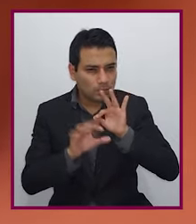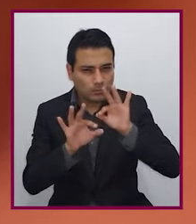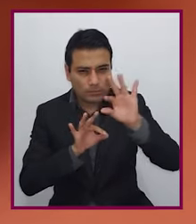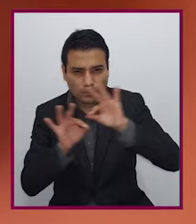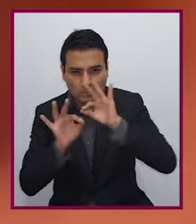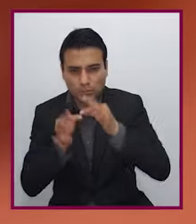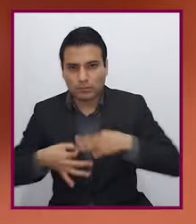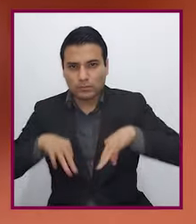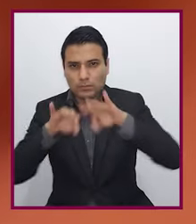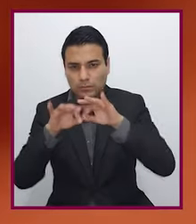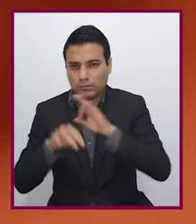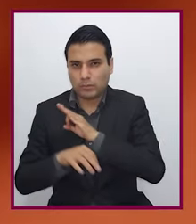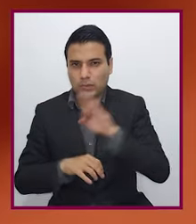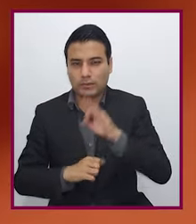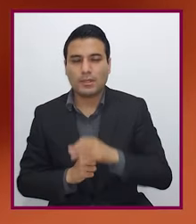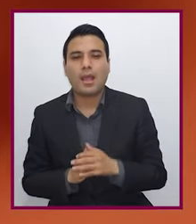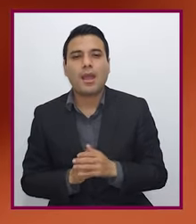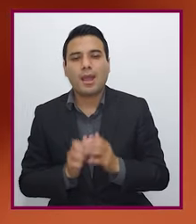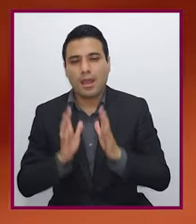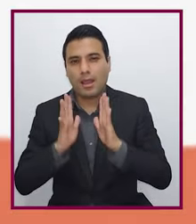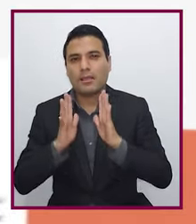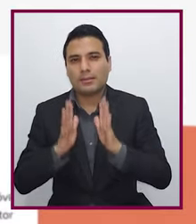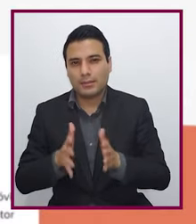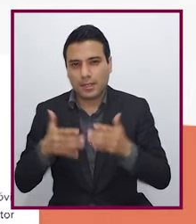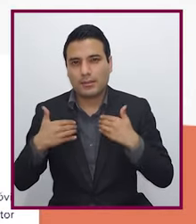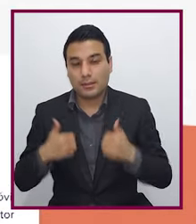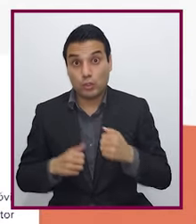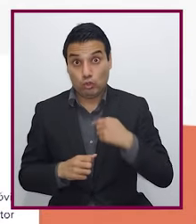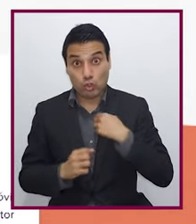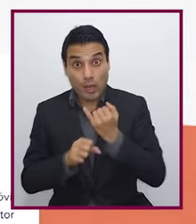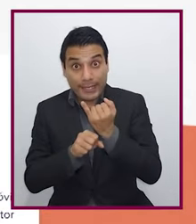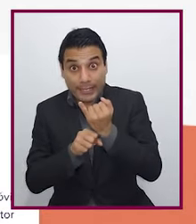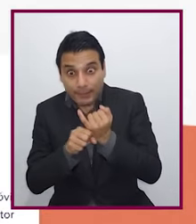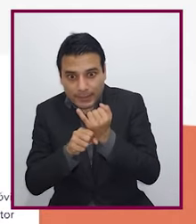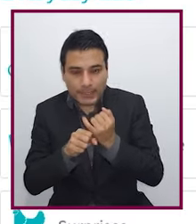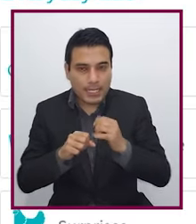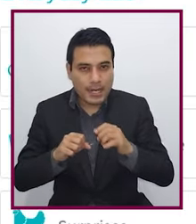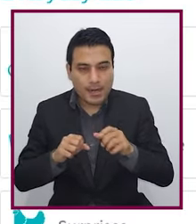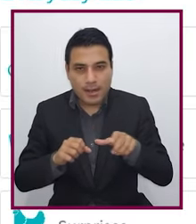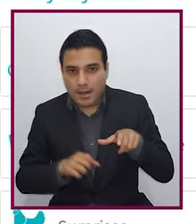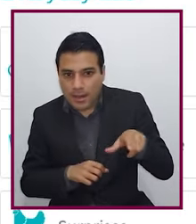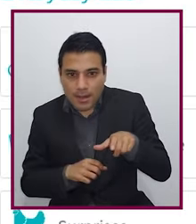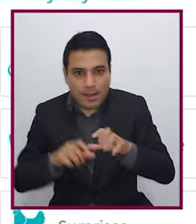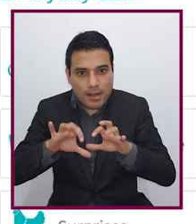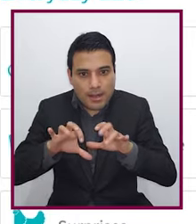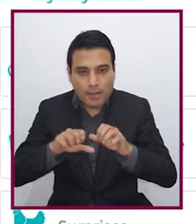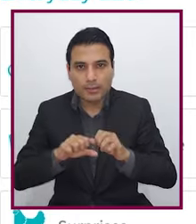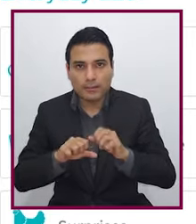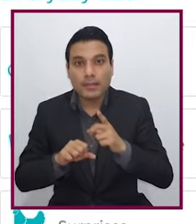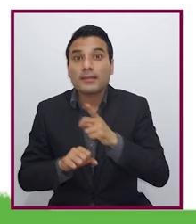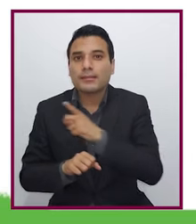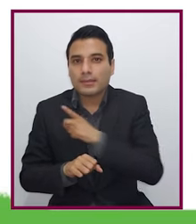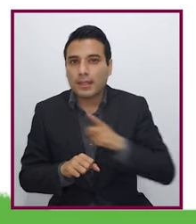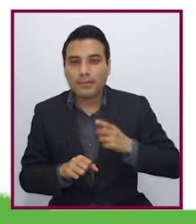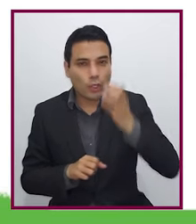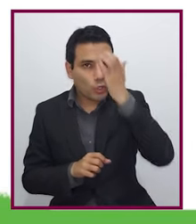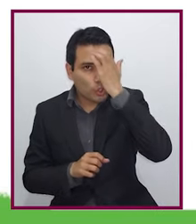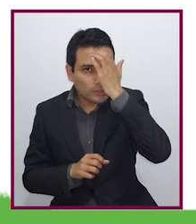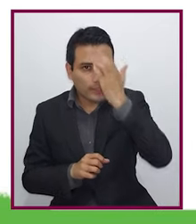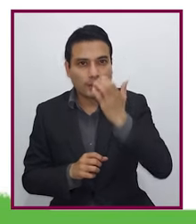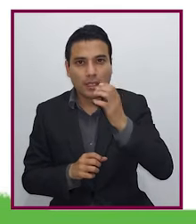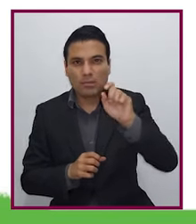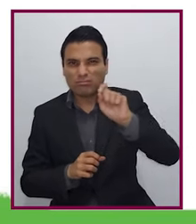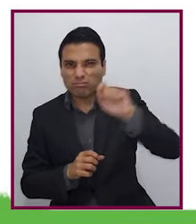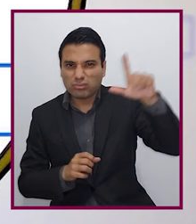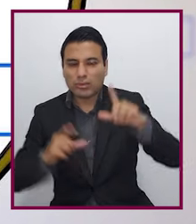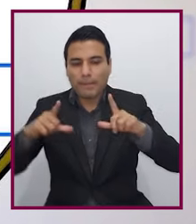la información que encuentran en la red. O sea que no se trata solo de saber buscar en internet, ¿verdad? Sino que debemos conocer